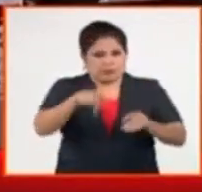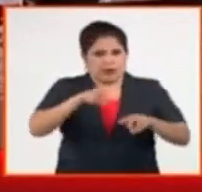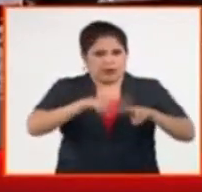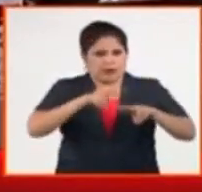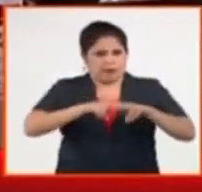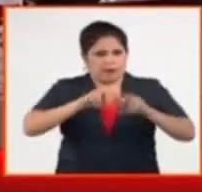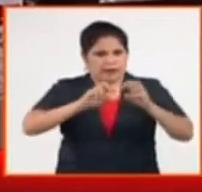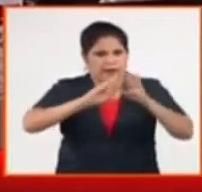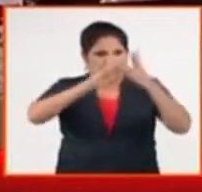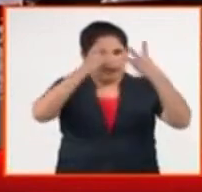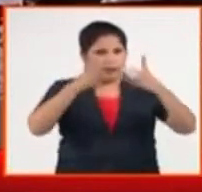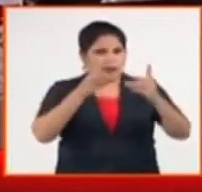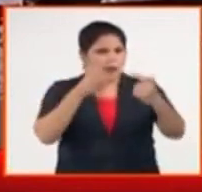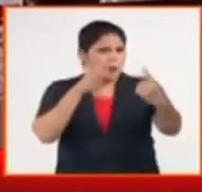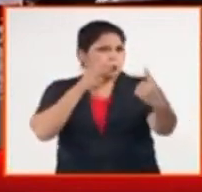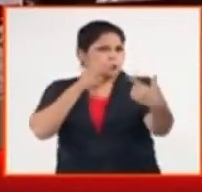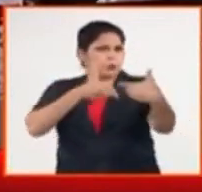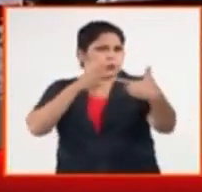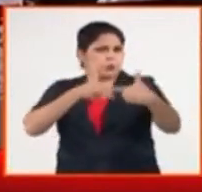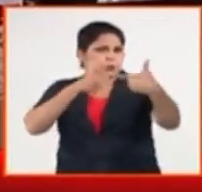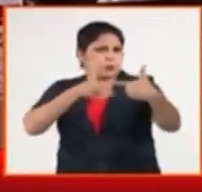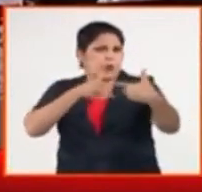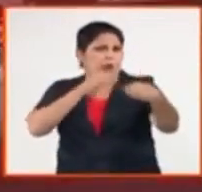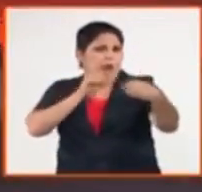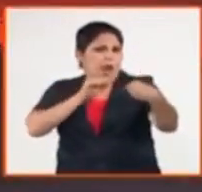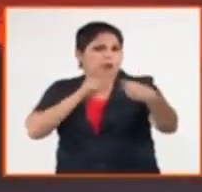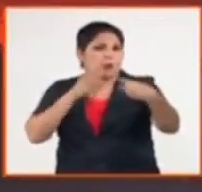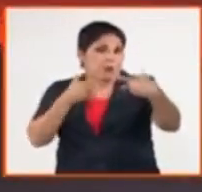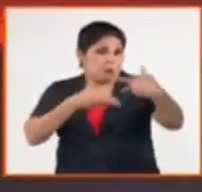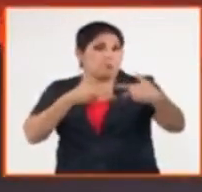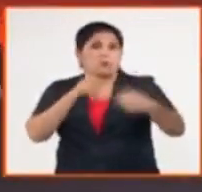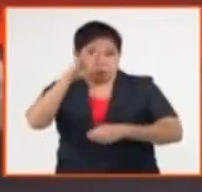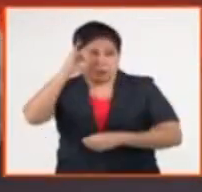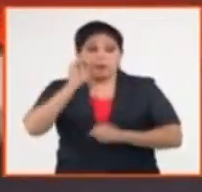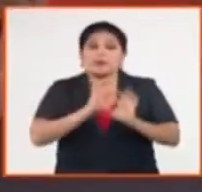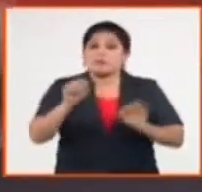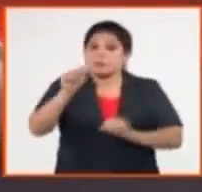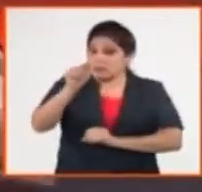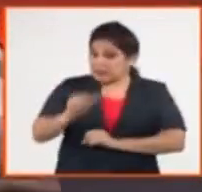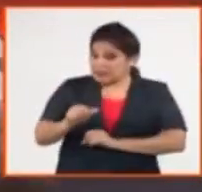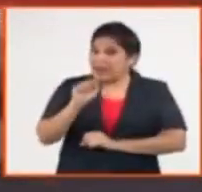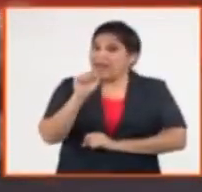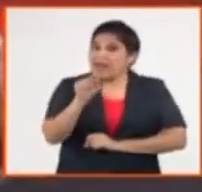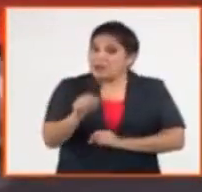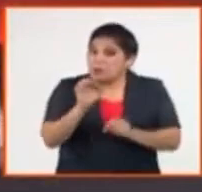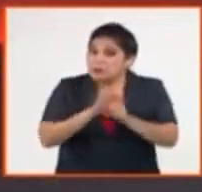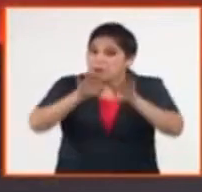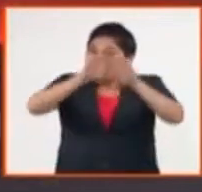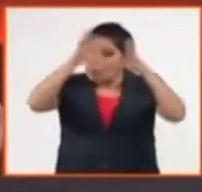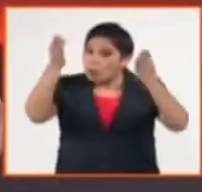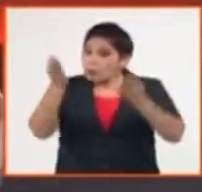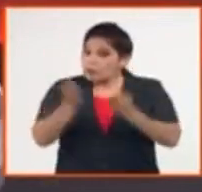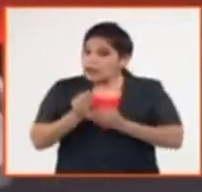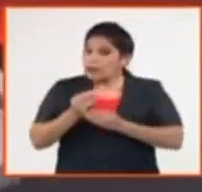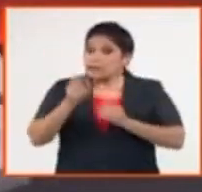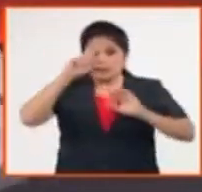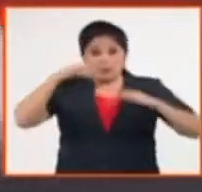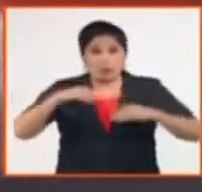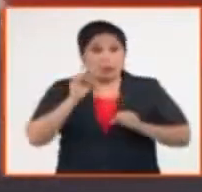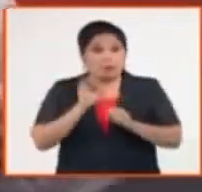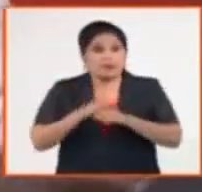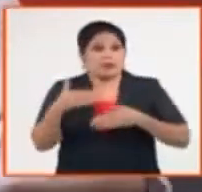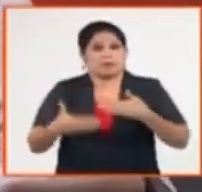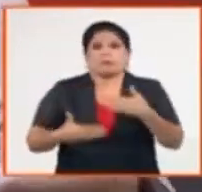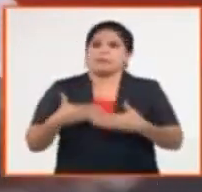oficina inclusive en Ginebra. Pero ahora es con especialistas porque ya ese es el inicio del proceso para, yo